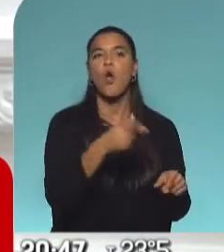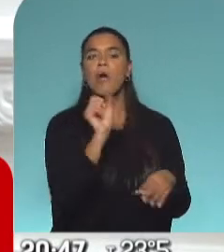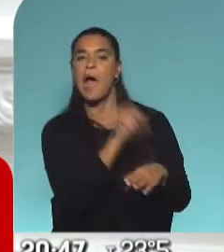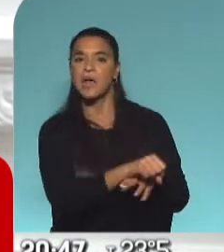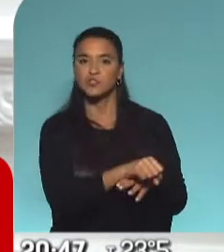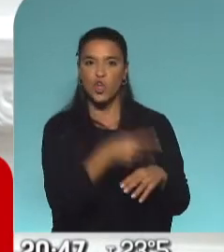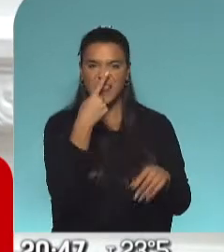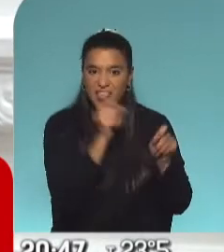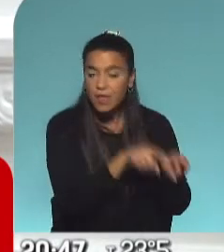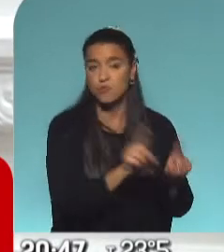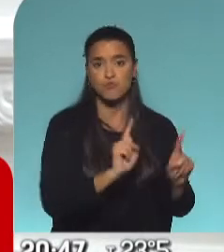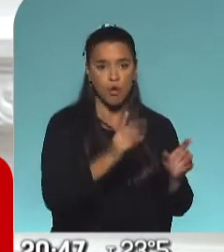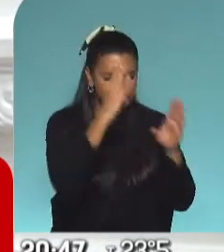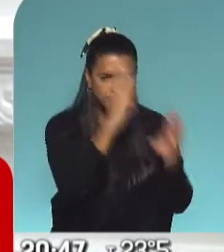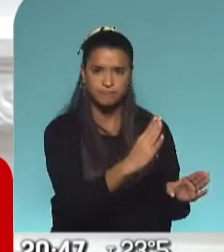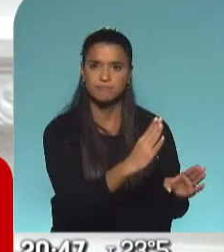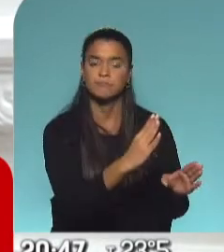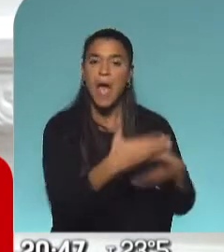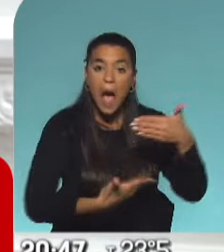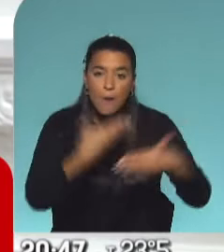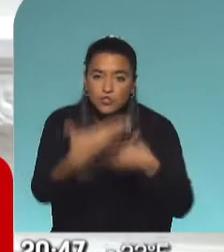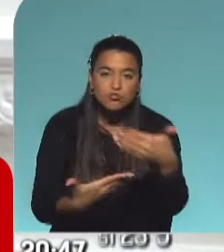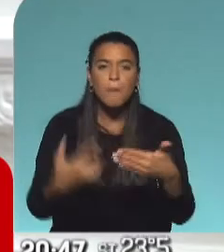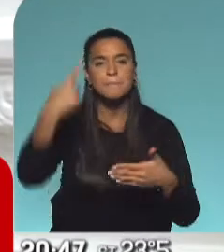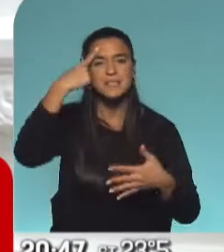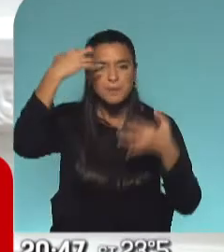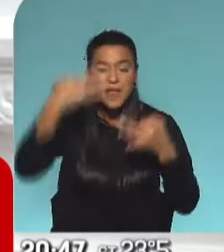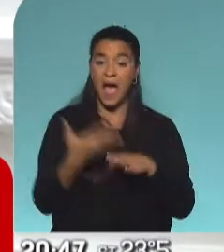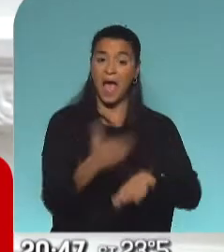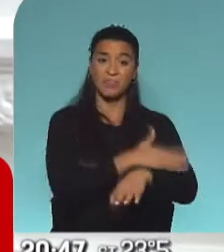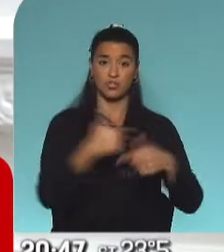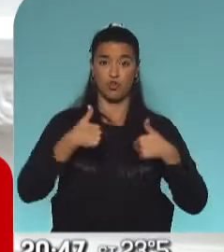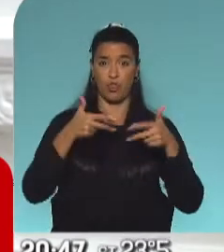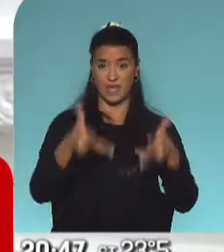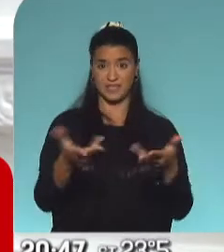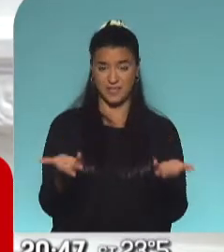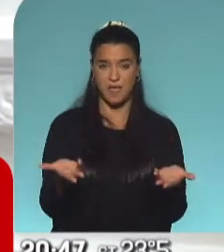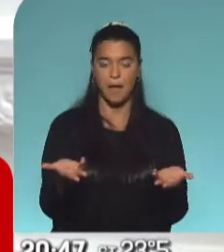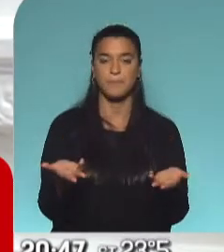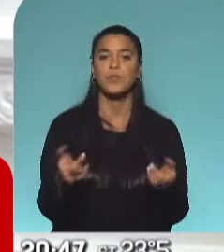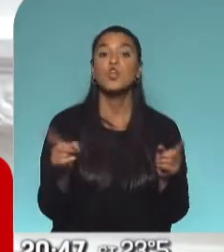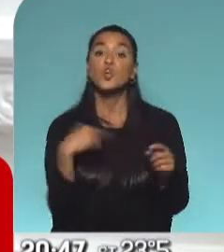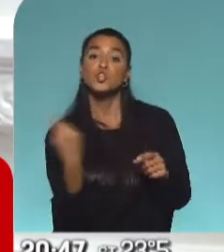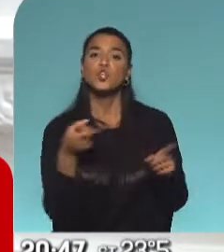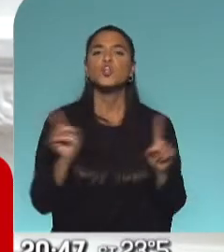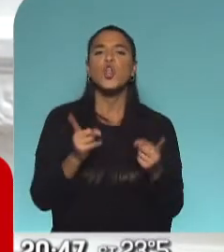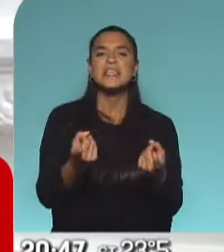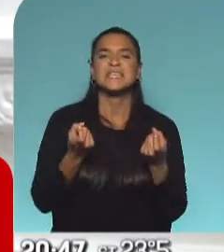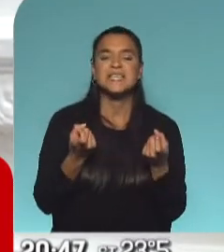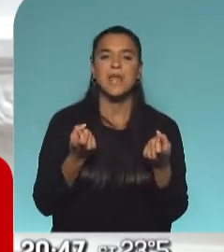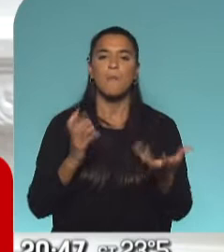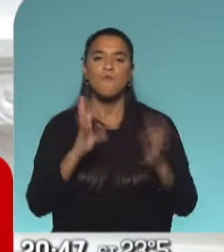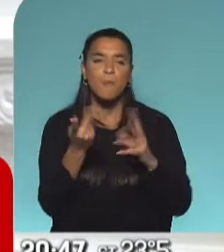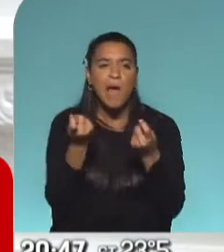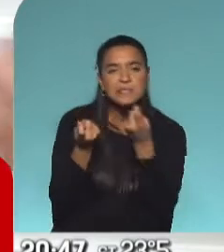y argentinas, y avanzó fundamentalmente en esta lógica que yo les planteaba anteriormente, en que nosotros no necesitamos un modelo de